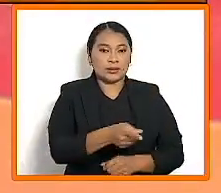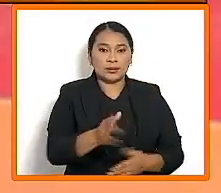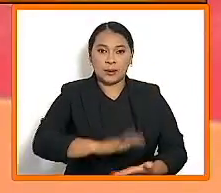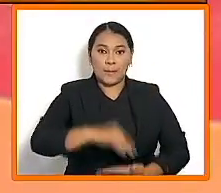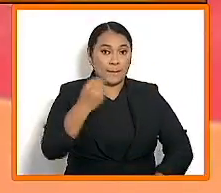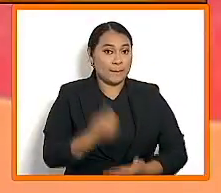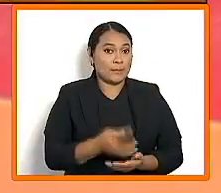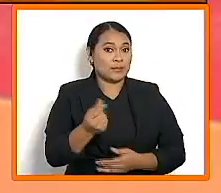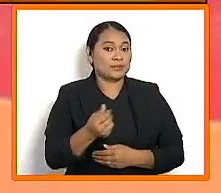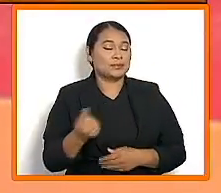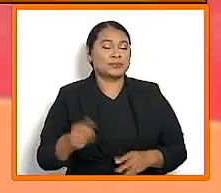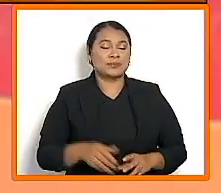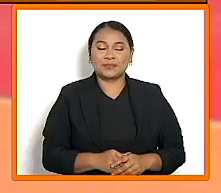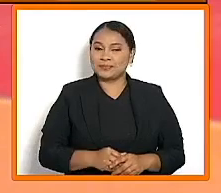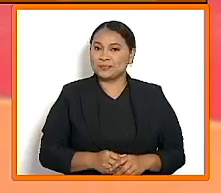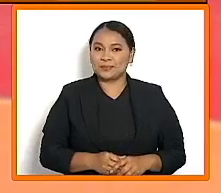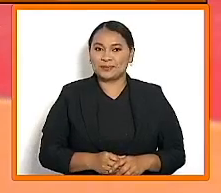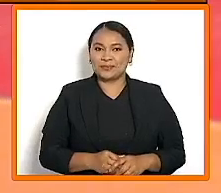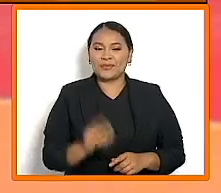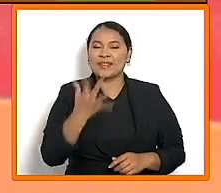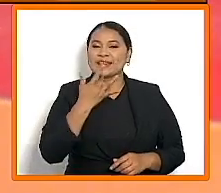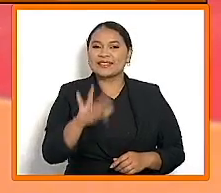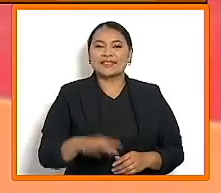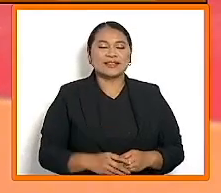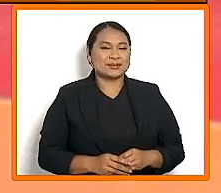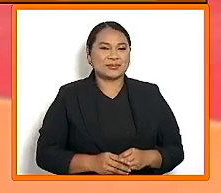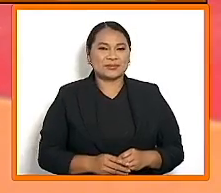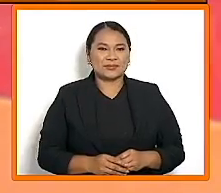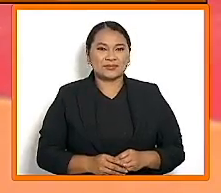se multiplica por... suerte.